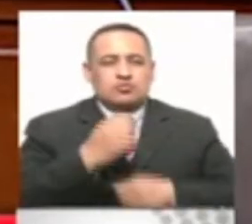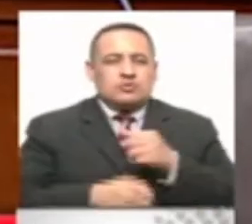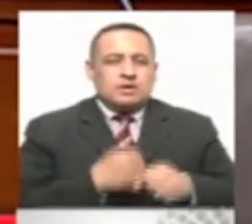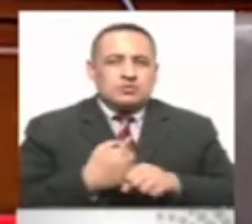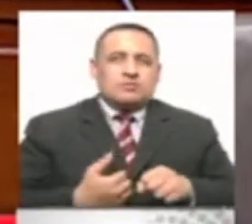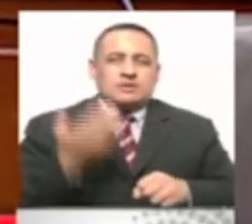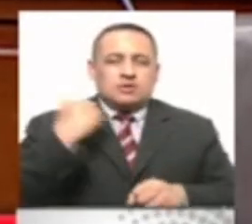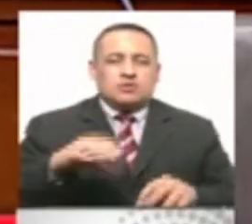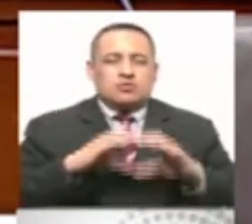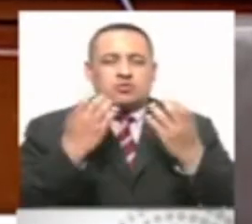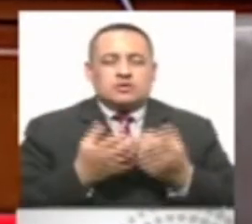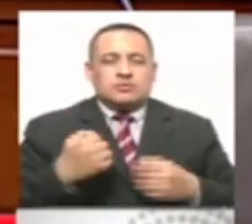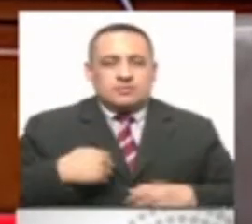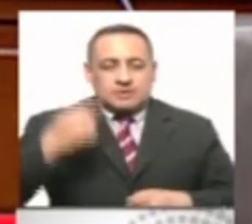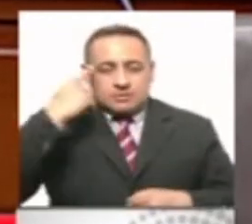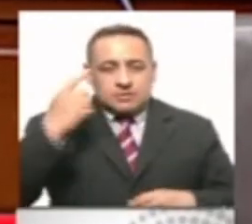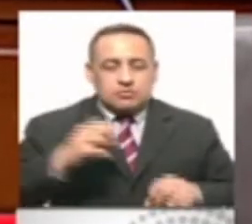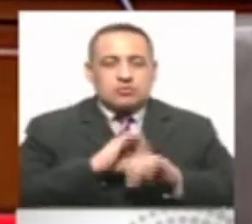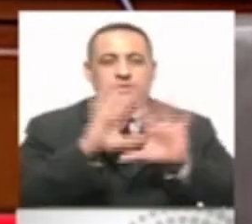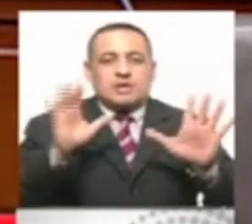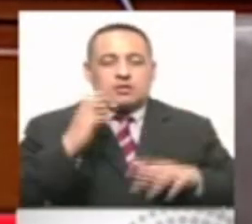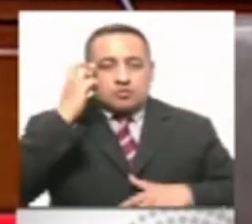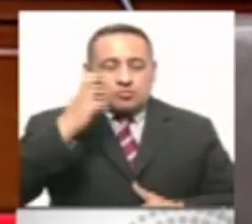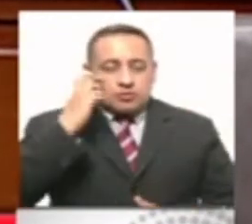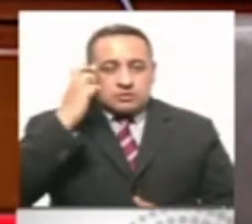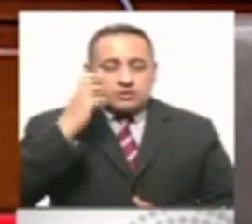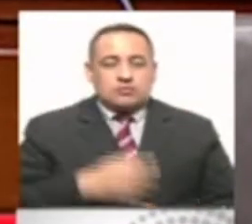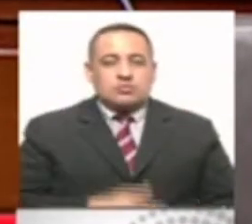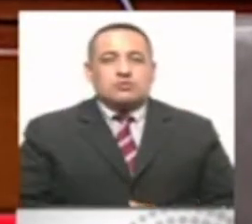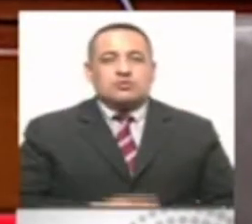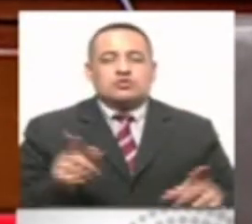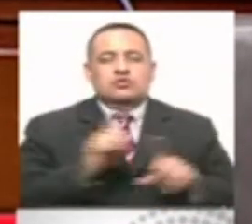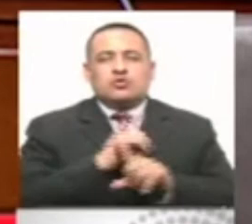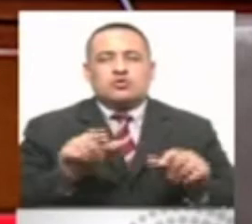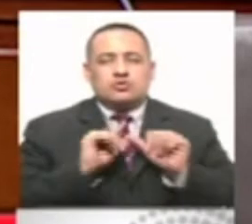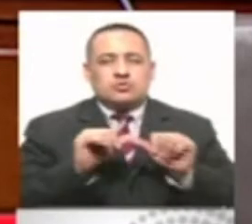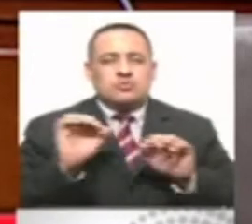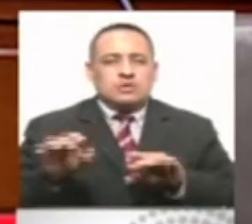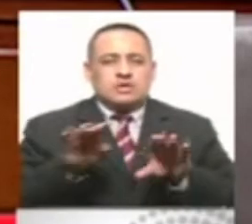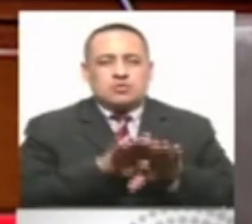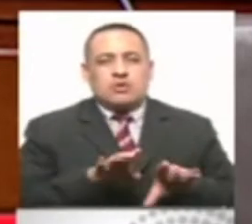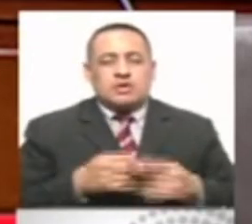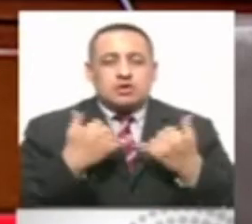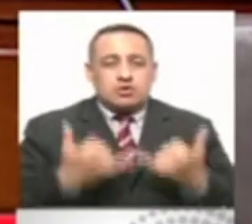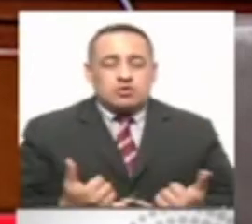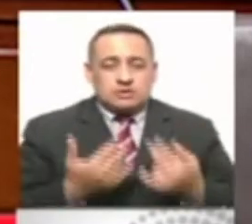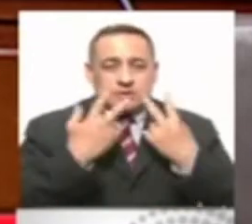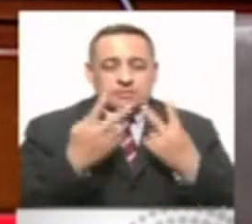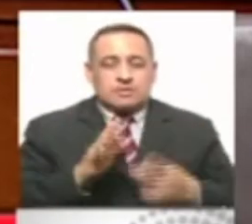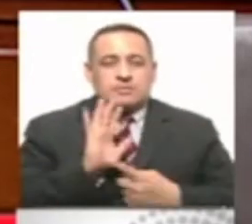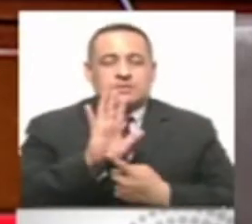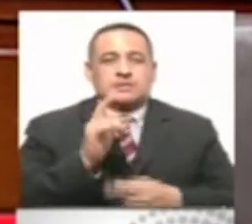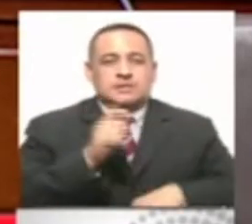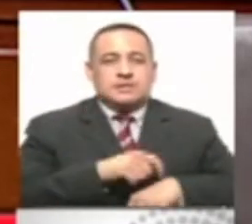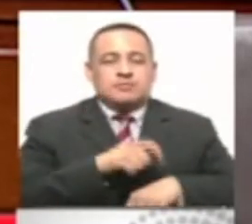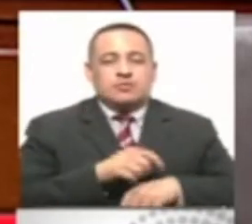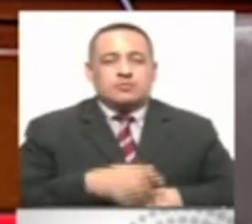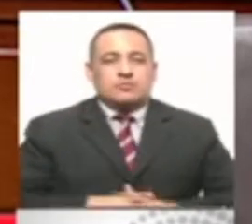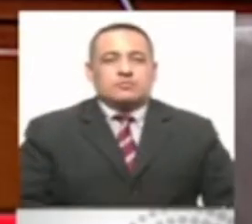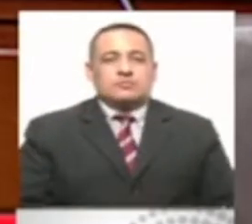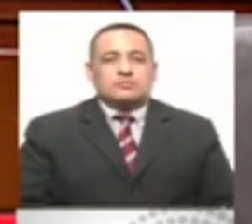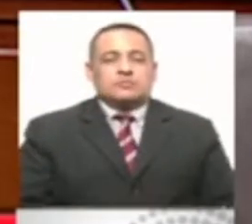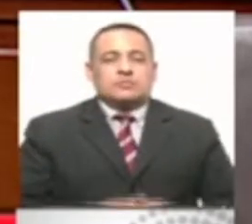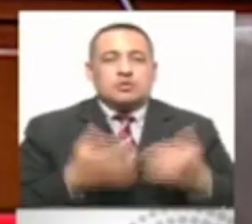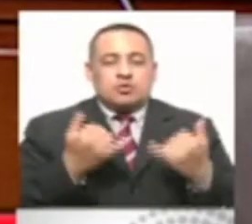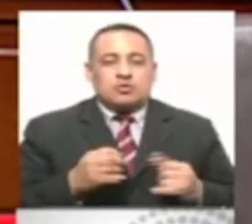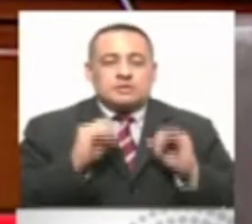congresos anteriores es la coherencia política. No mantenemos esa coherencia política y hoy día se refleja en estos momentos.